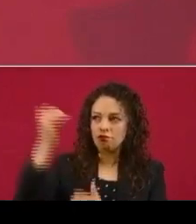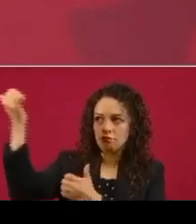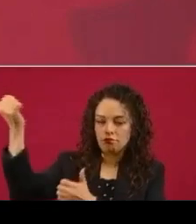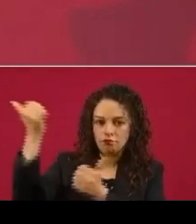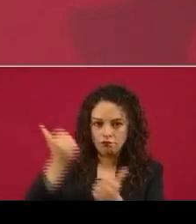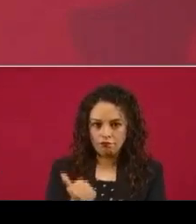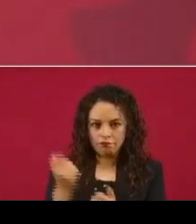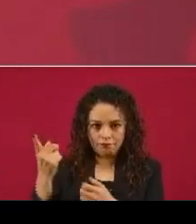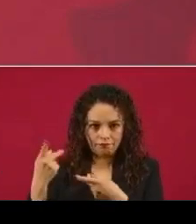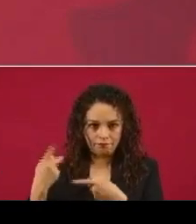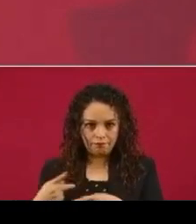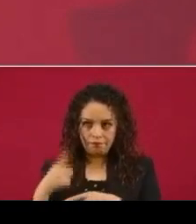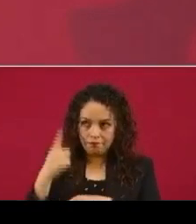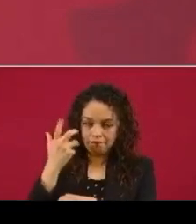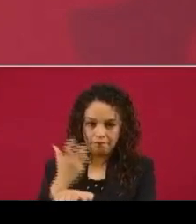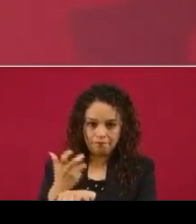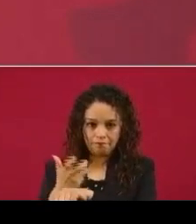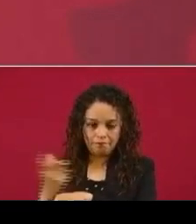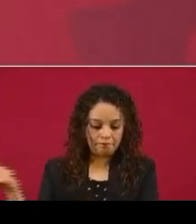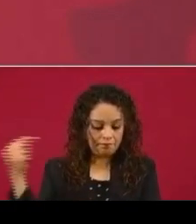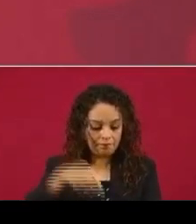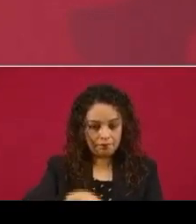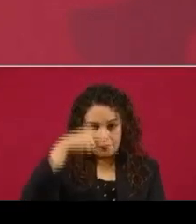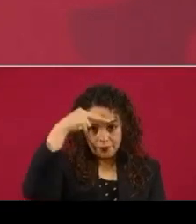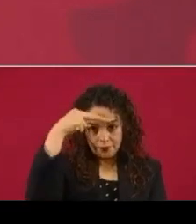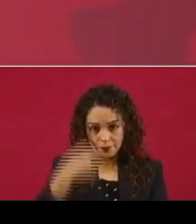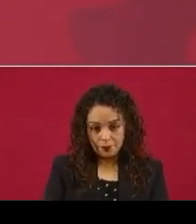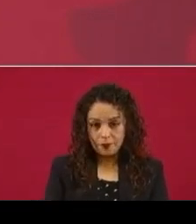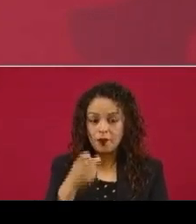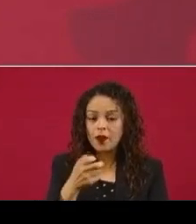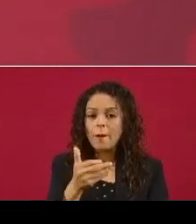Y ya corresponde el proceso